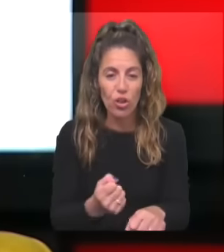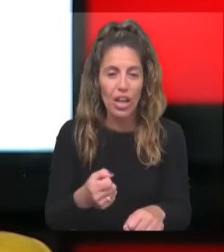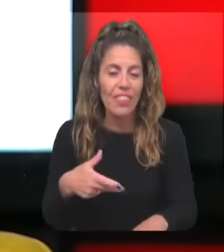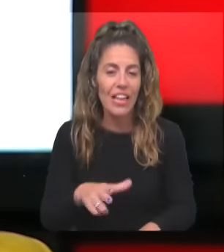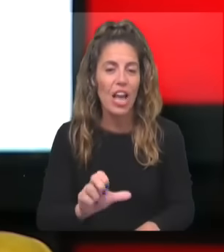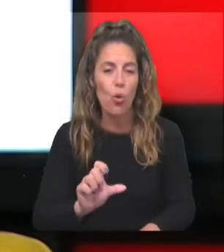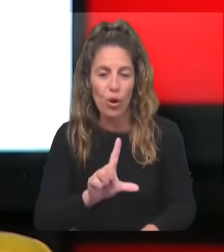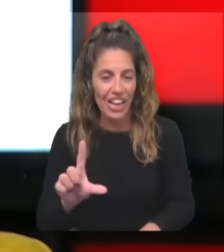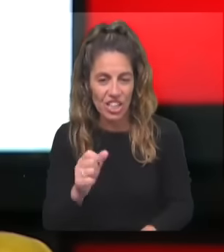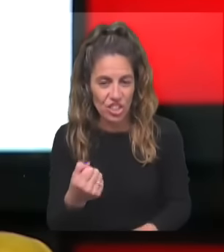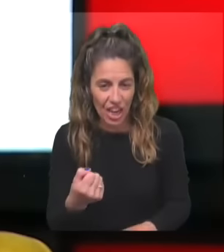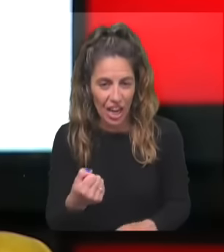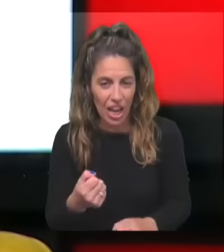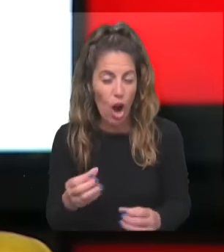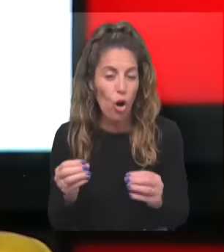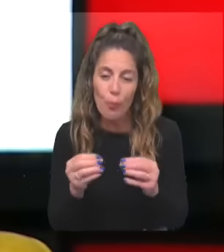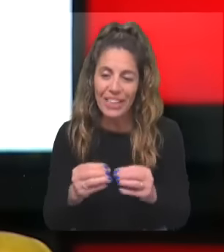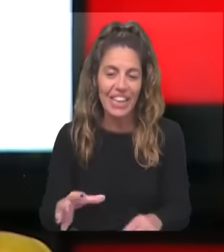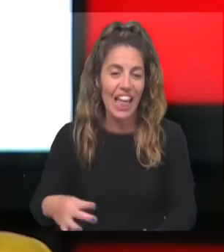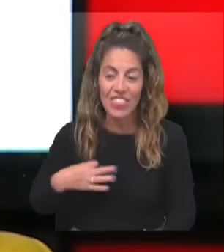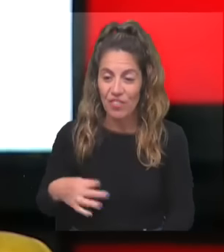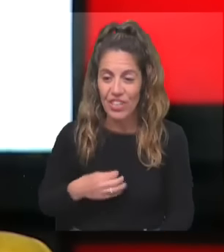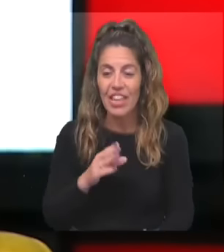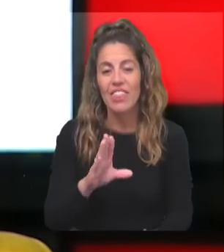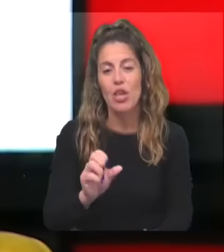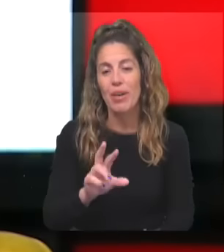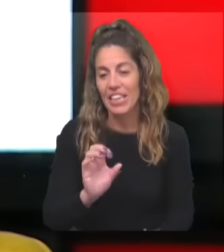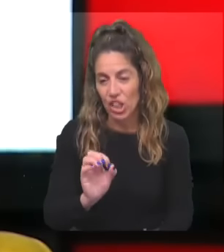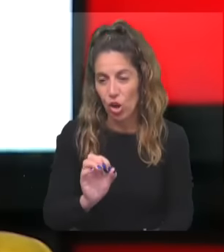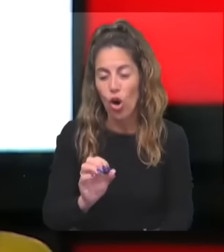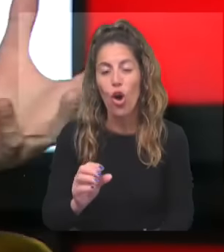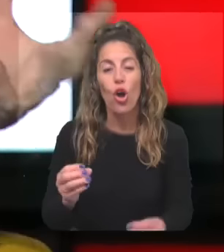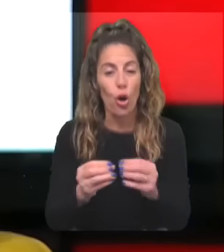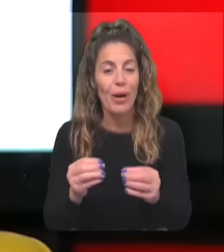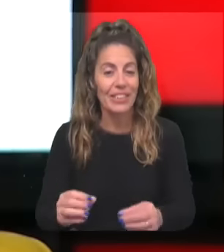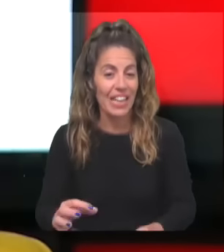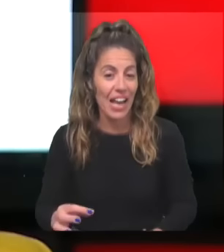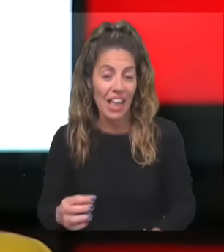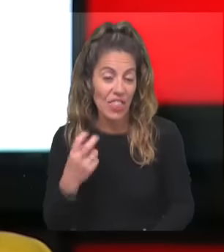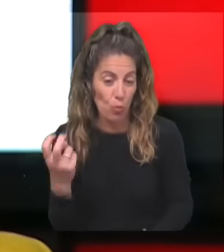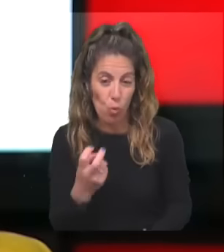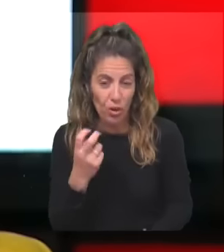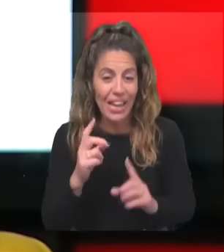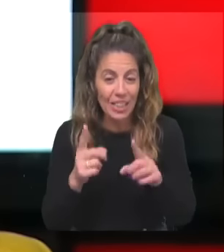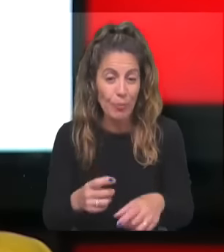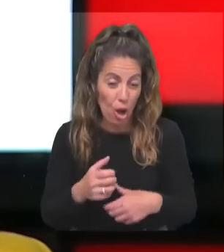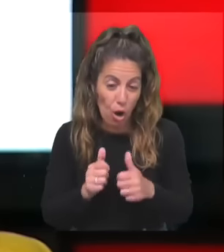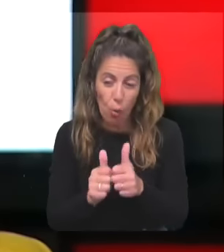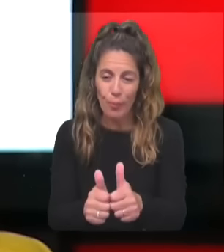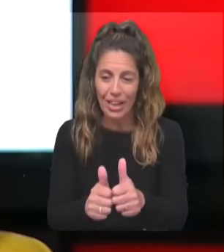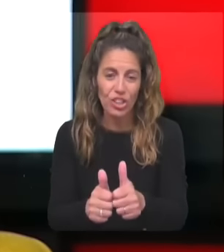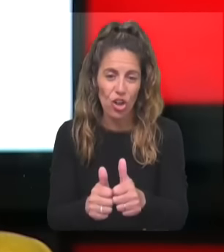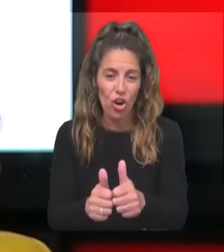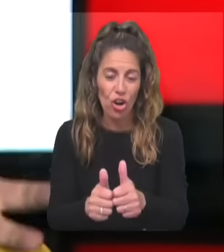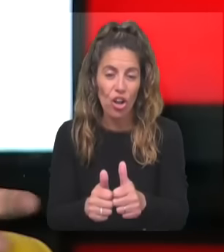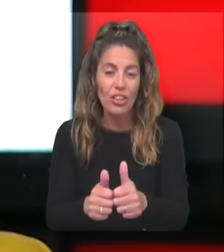Perico, compañera de ideales, de búsquedas, y bueno, y sí, y acompañó también todos estos periplos, ¿no? Desde La Huella, desde